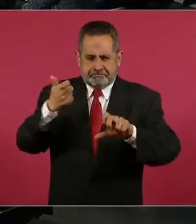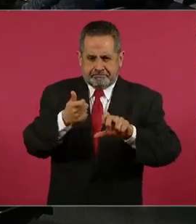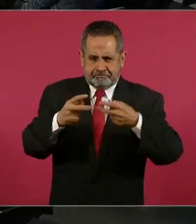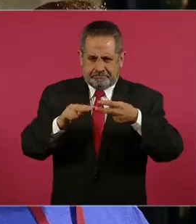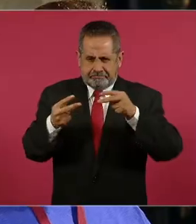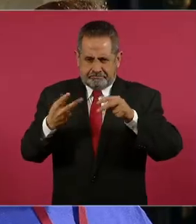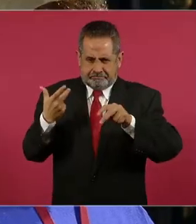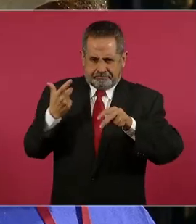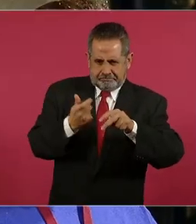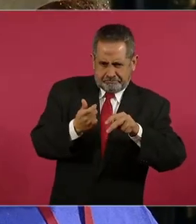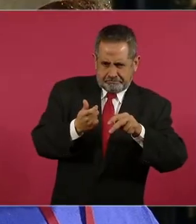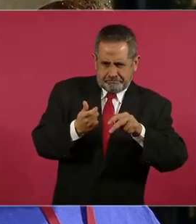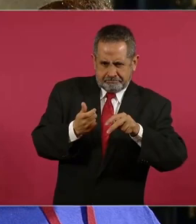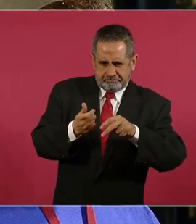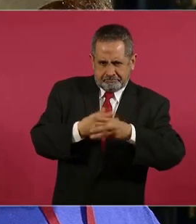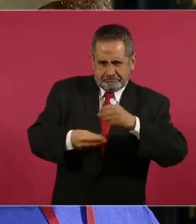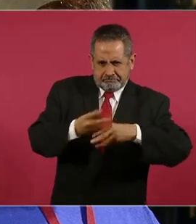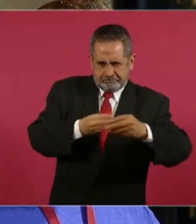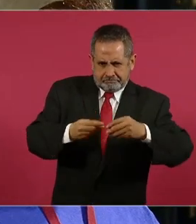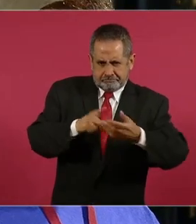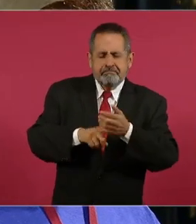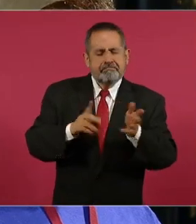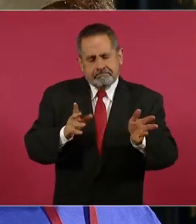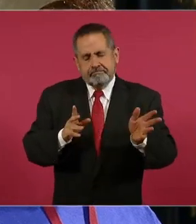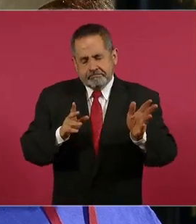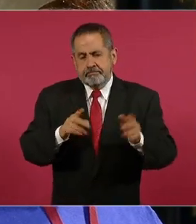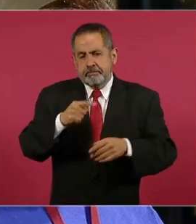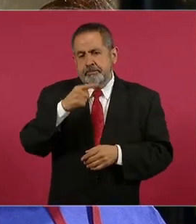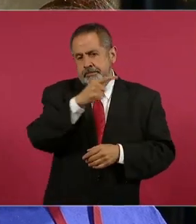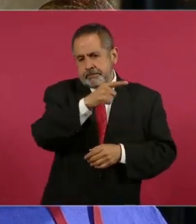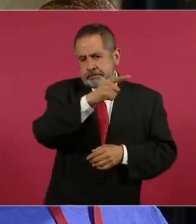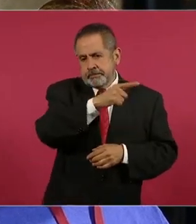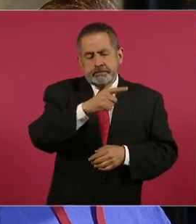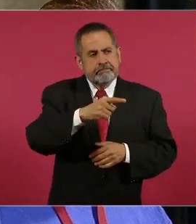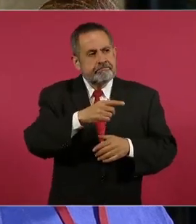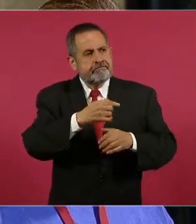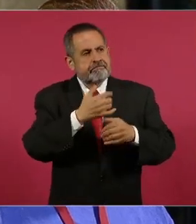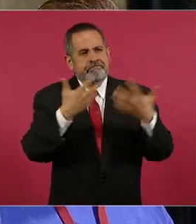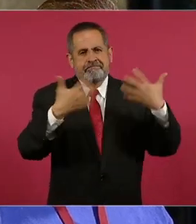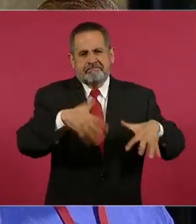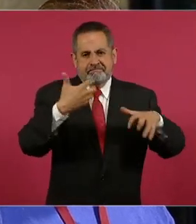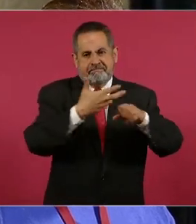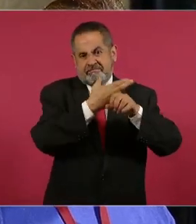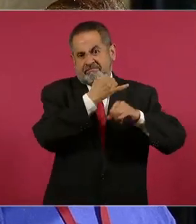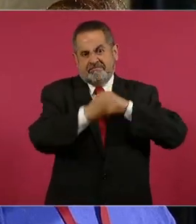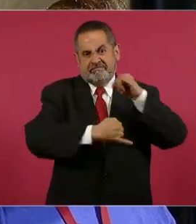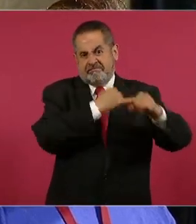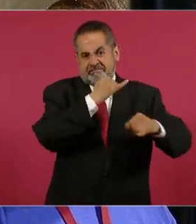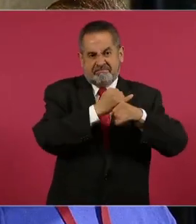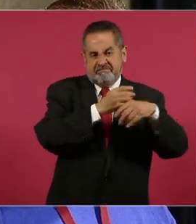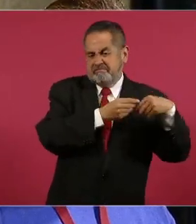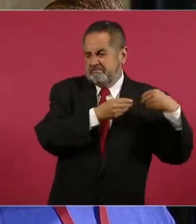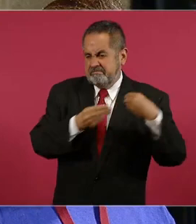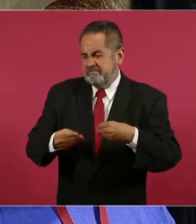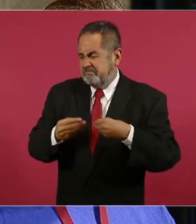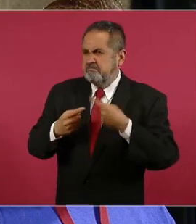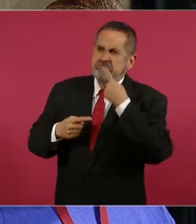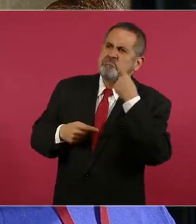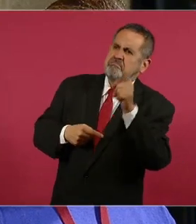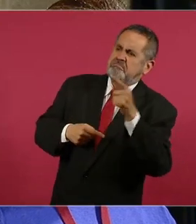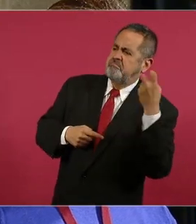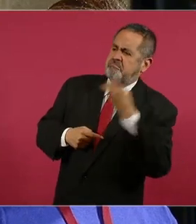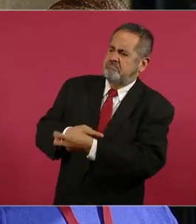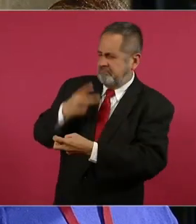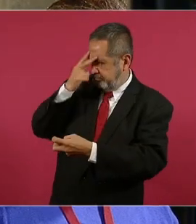controversia que han solicitado y sobre todo promovido las transnacionales estadounidenses. Tenemos la